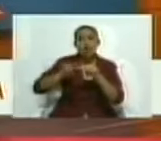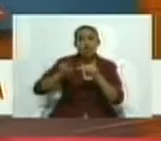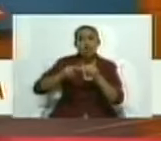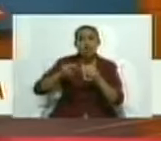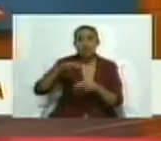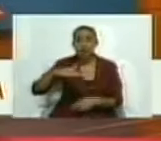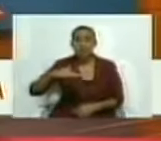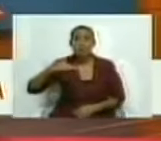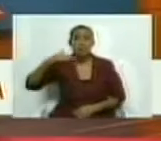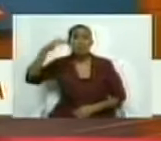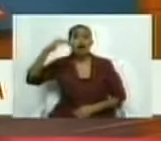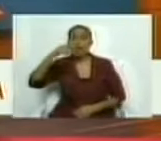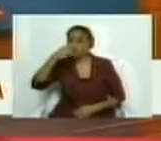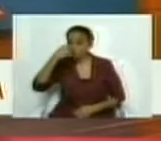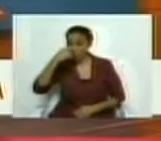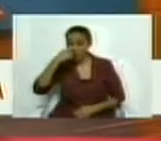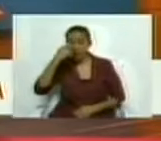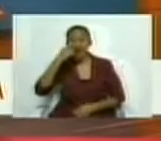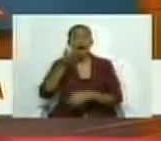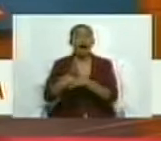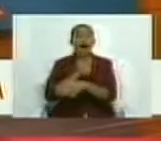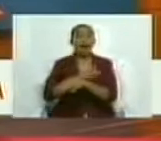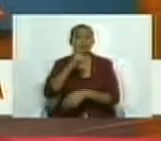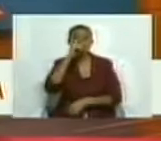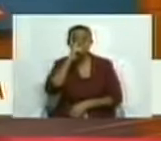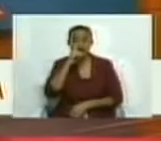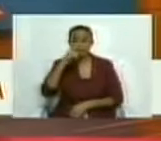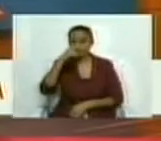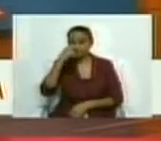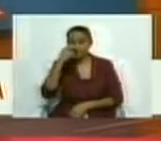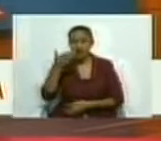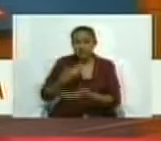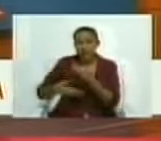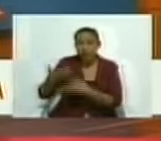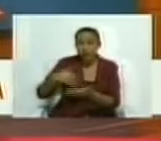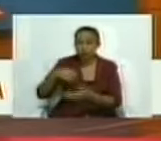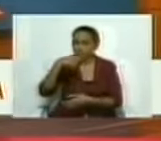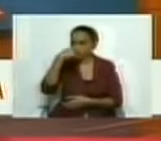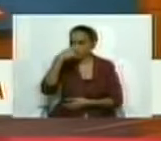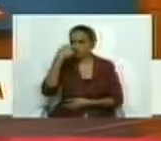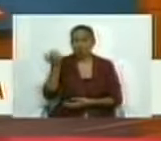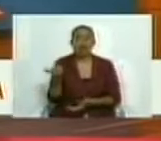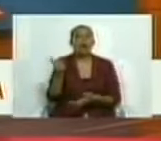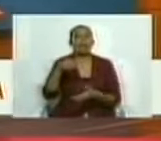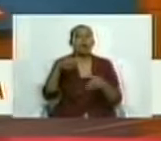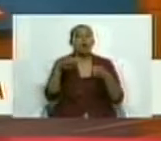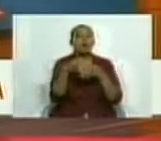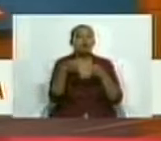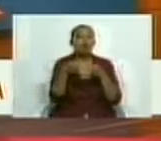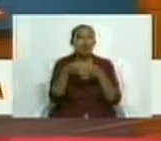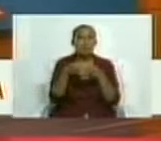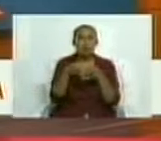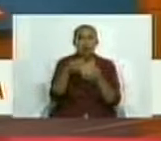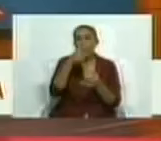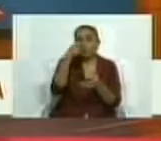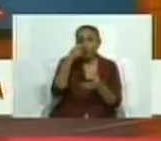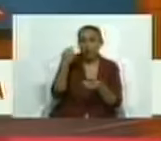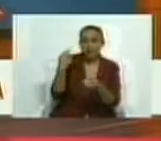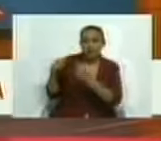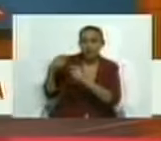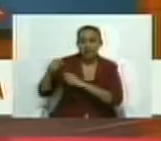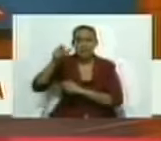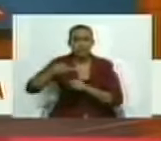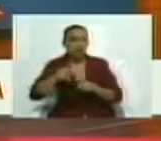droga tráfico de droga distribución de droga carteles de la droga deambulando